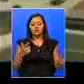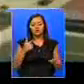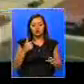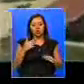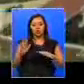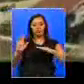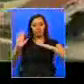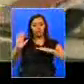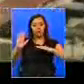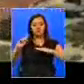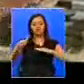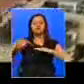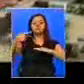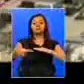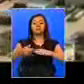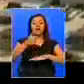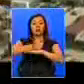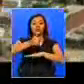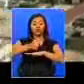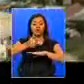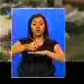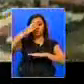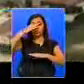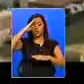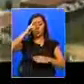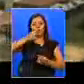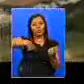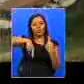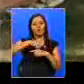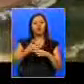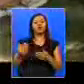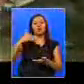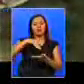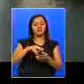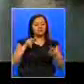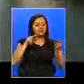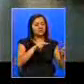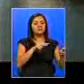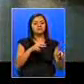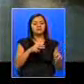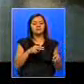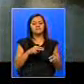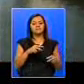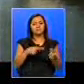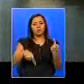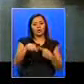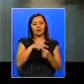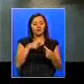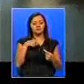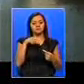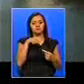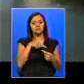comprometido con las autoridades cubanas a volver lo más pronto posible a la hermana República de Cuba. Y